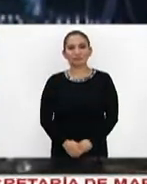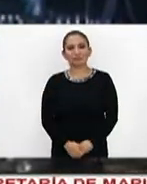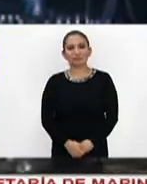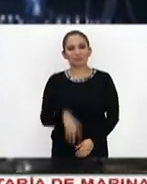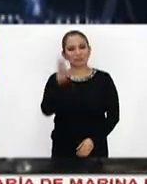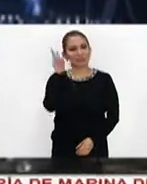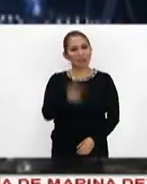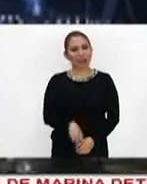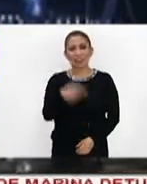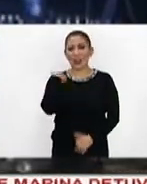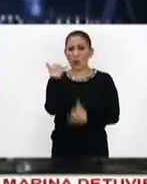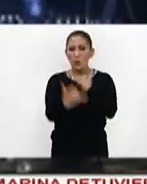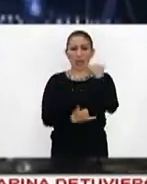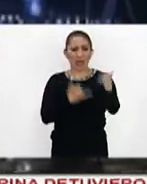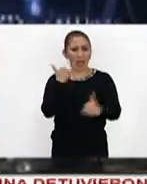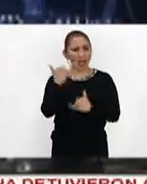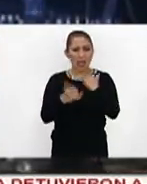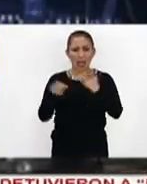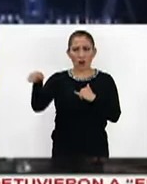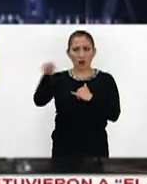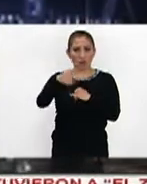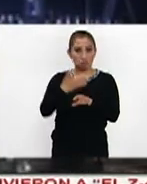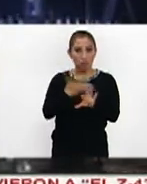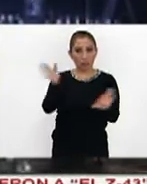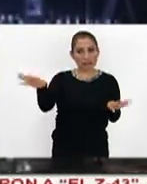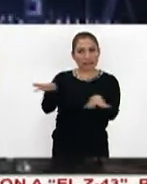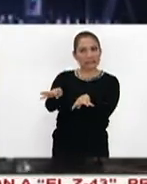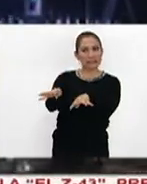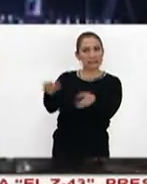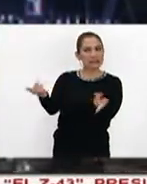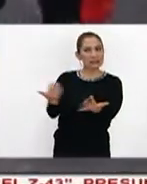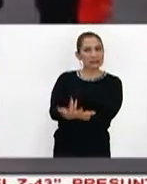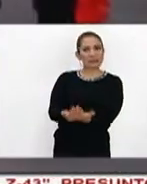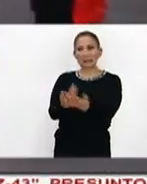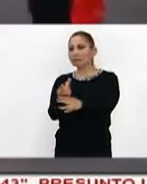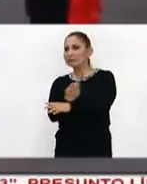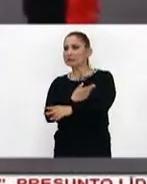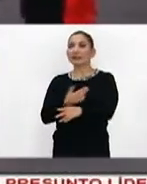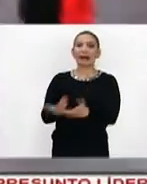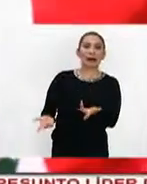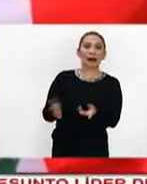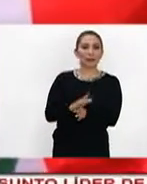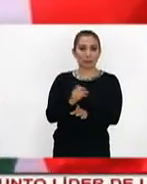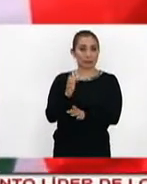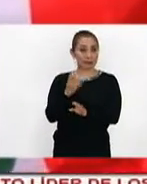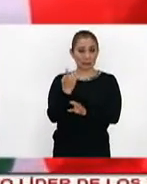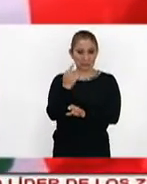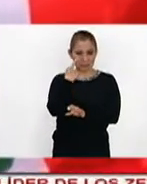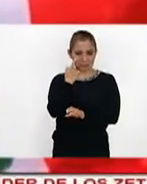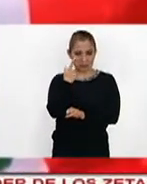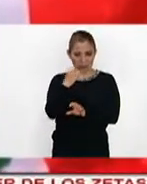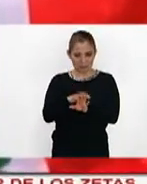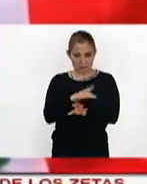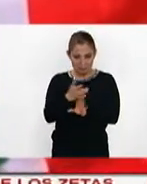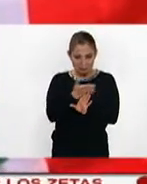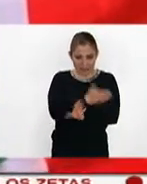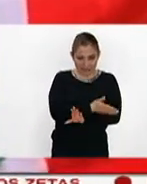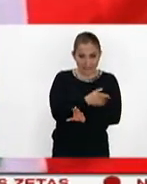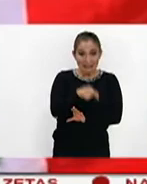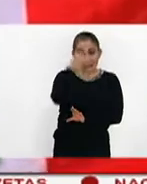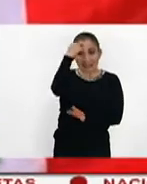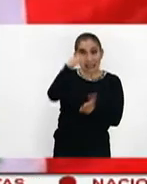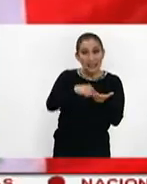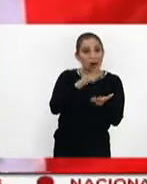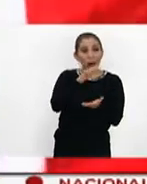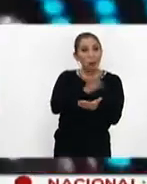Así es, unos juegos que han cobrado una gran expectativa en todo el mundo. ¿Por qué? Porque se pensaba